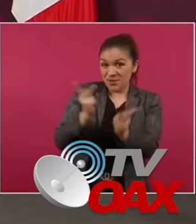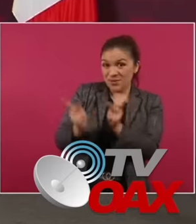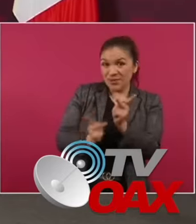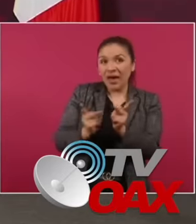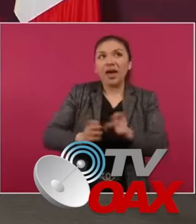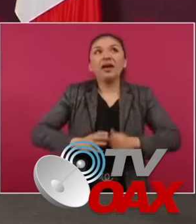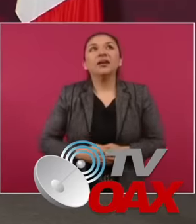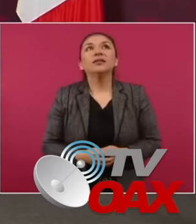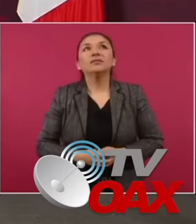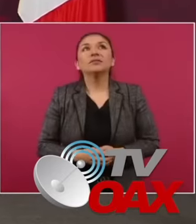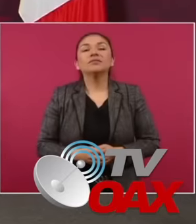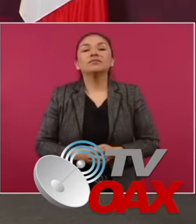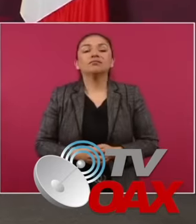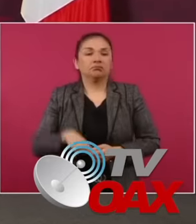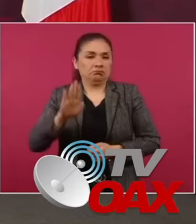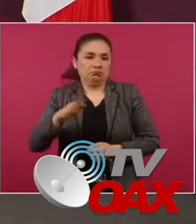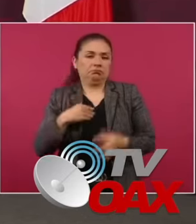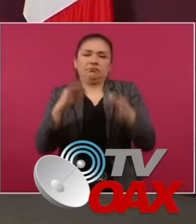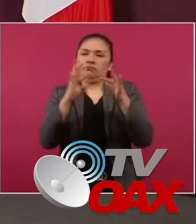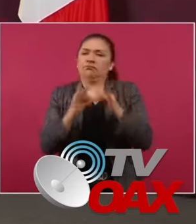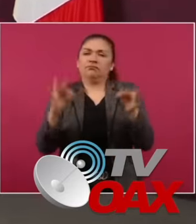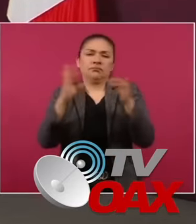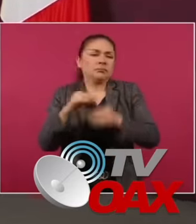que te lo digo de manera